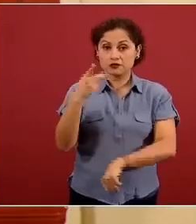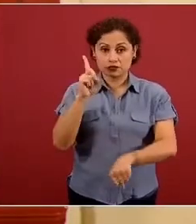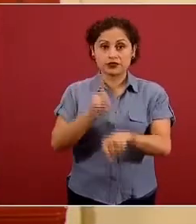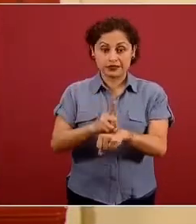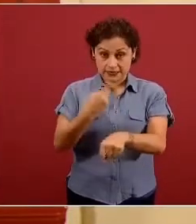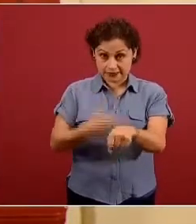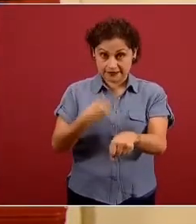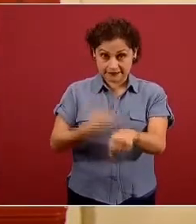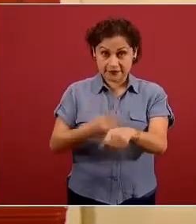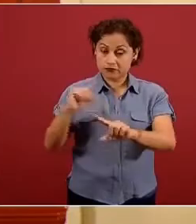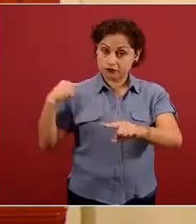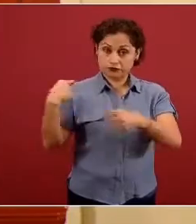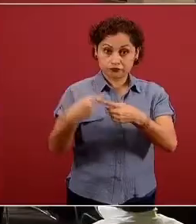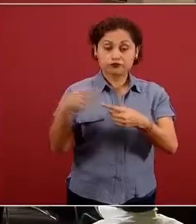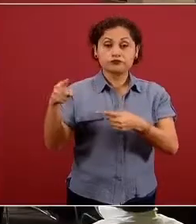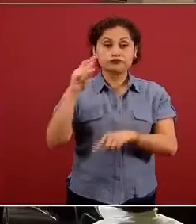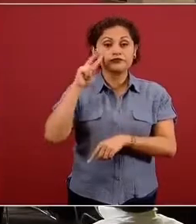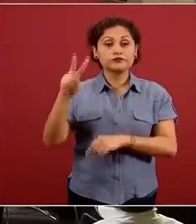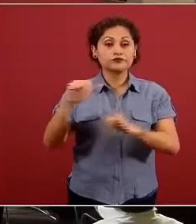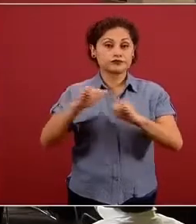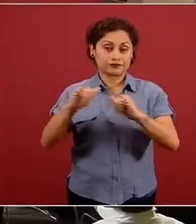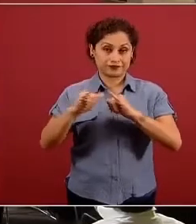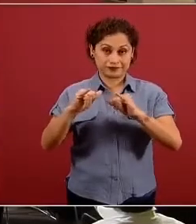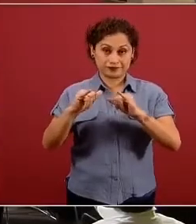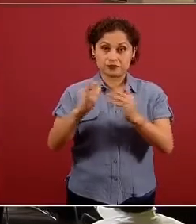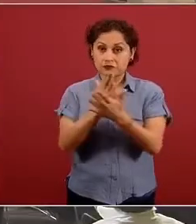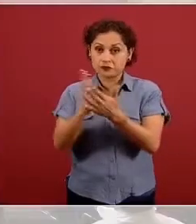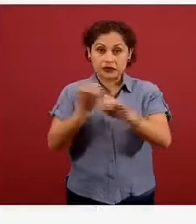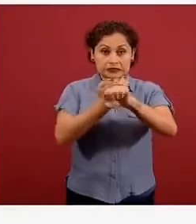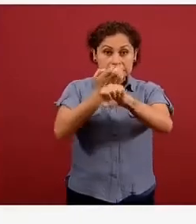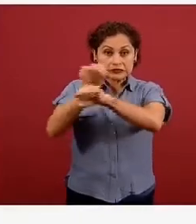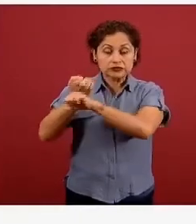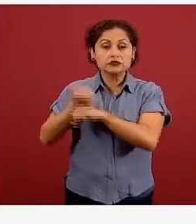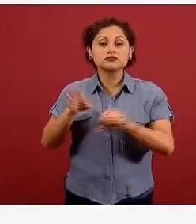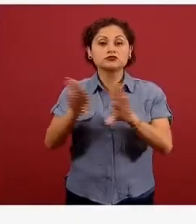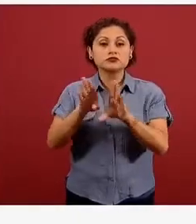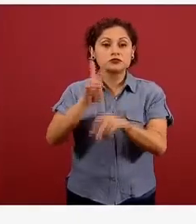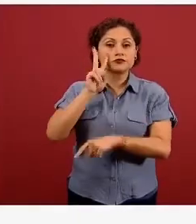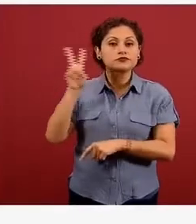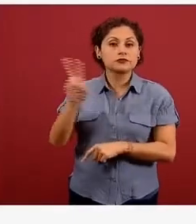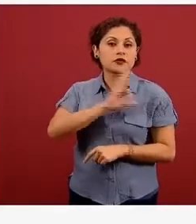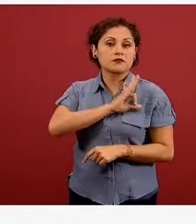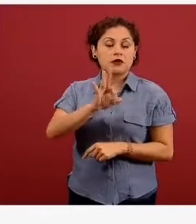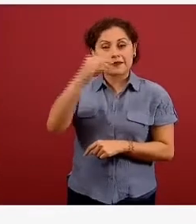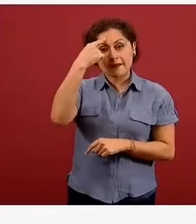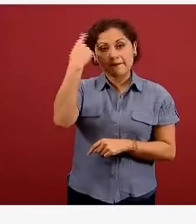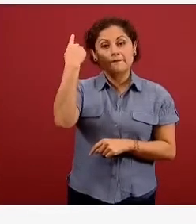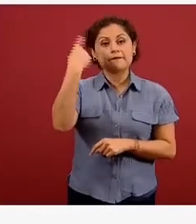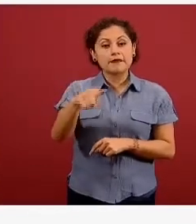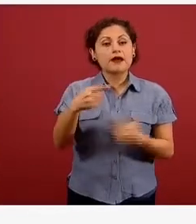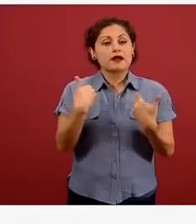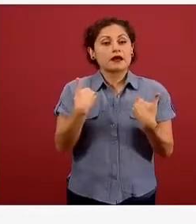es la distribución, y reformular este mapa de casos incidentes lo que nos permite es visualizar con mayor claridad